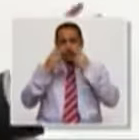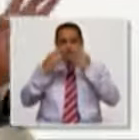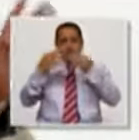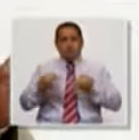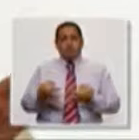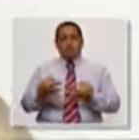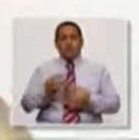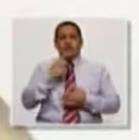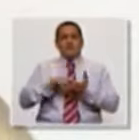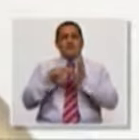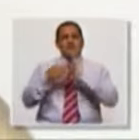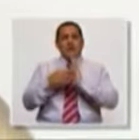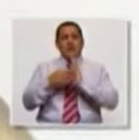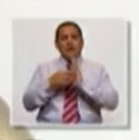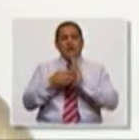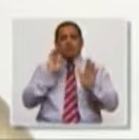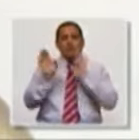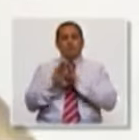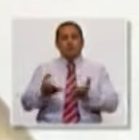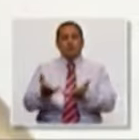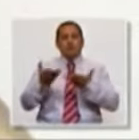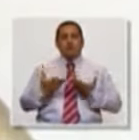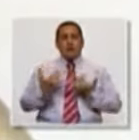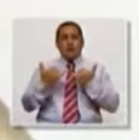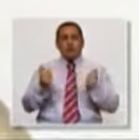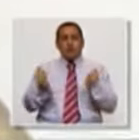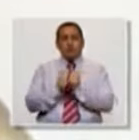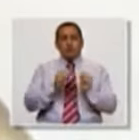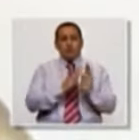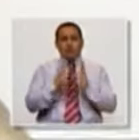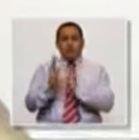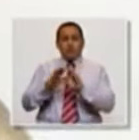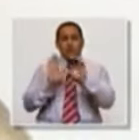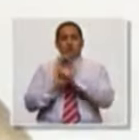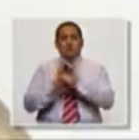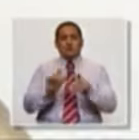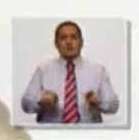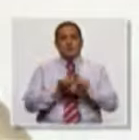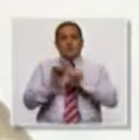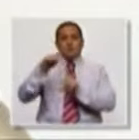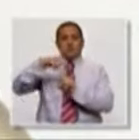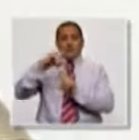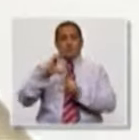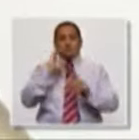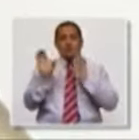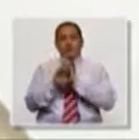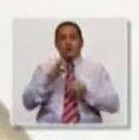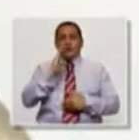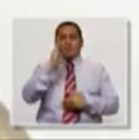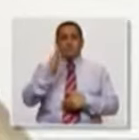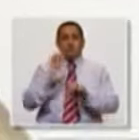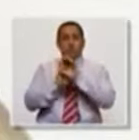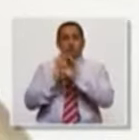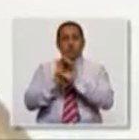¿no? ¿Esto qué significa? Que nos viene a decir, a través de los procesos constitucionales, un tribunal, como es el caso del Tribunal Constitucional,